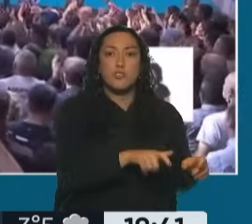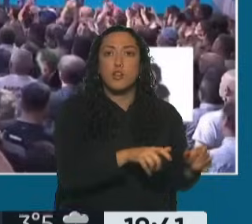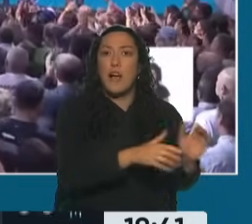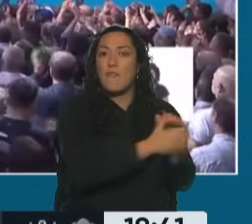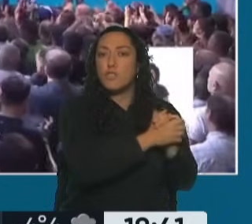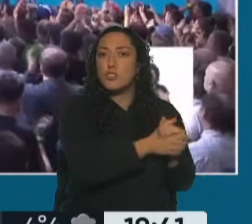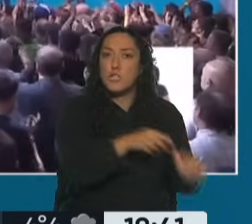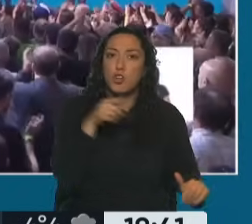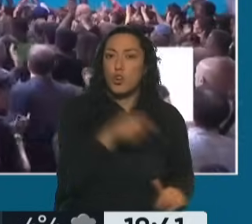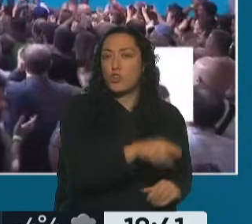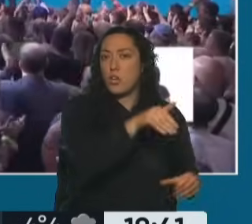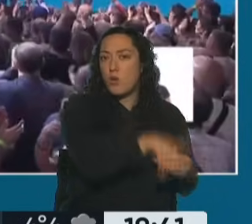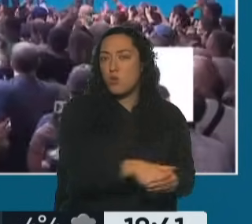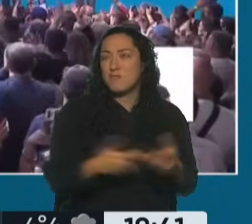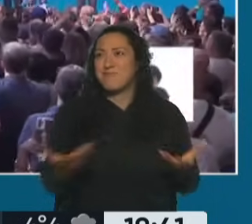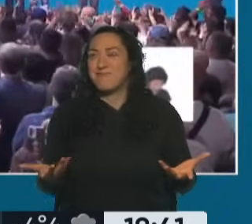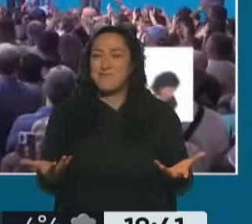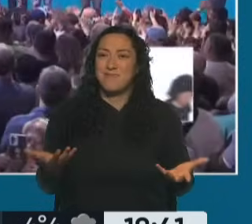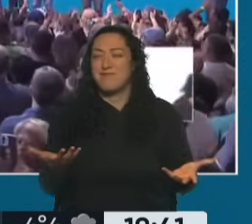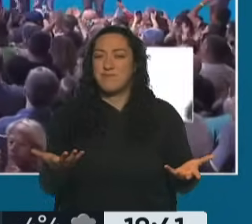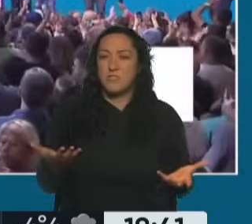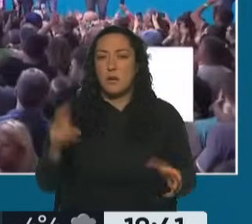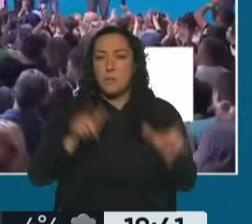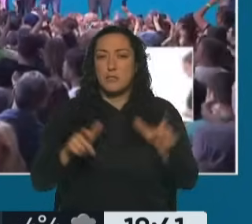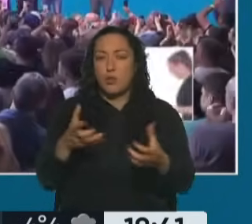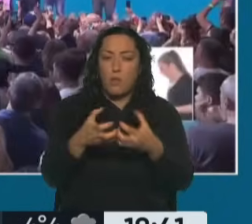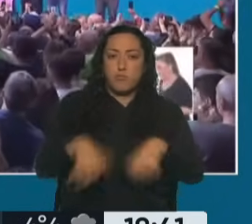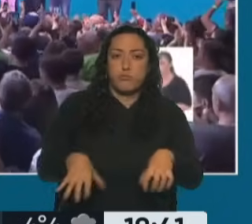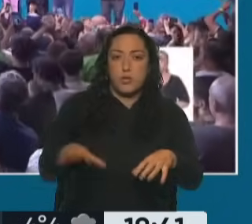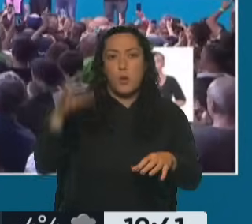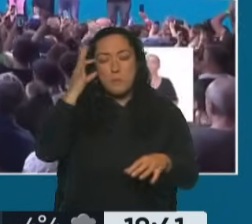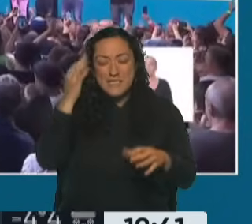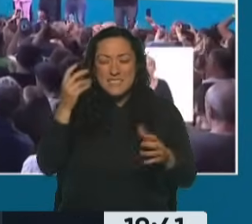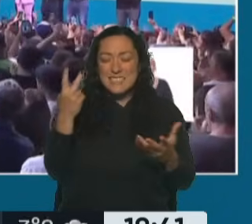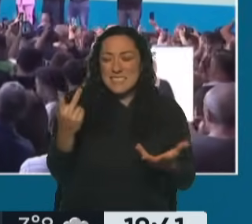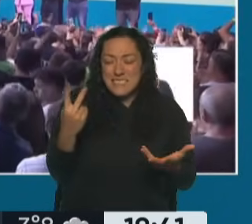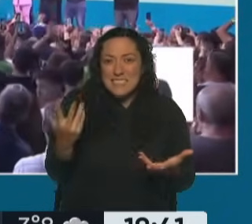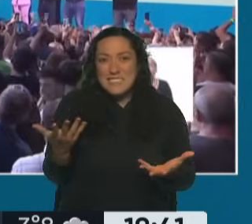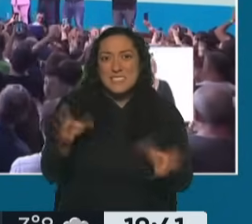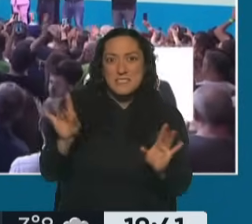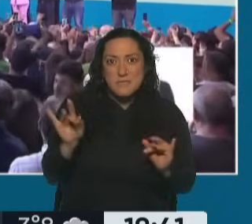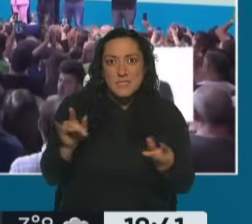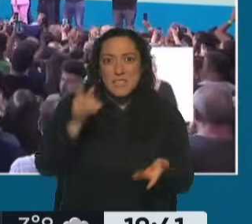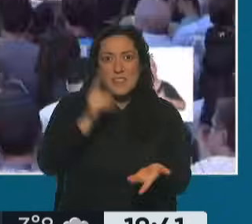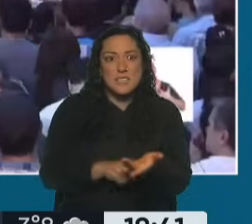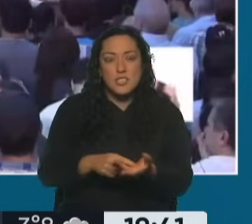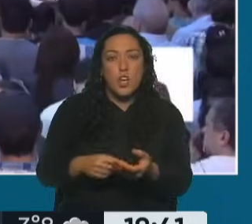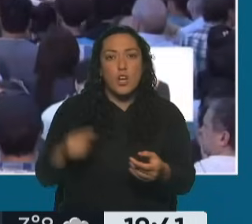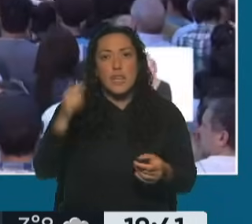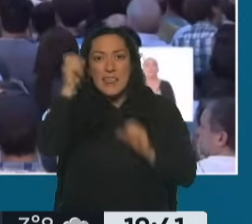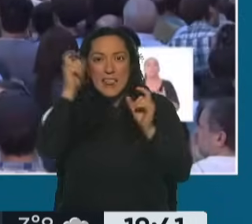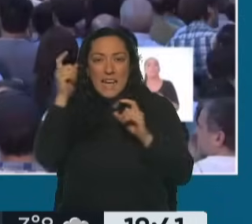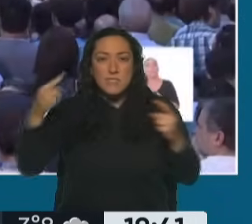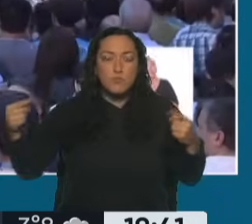Entonces vos ves ahí cómo tenés un electorado dual, partido, absolutamente, yo te diría, con ideas contrapuestas,